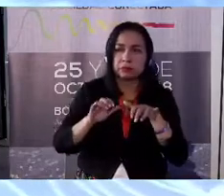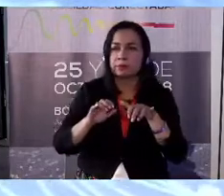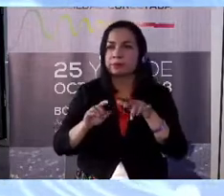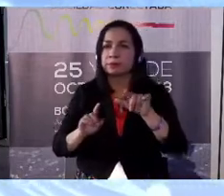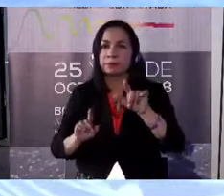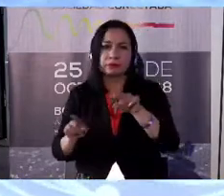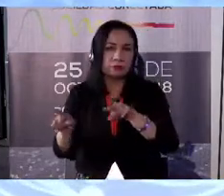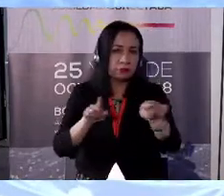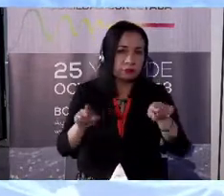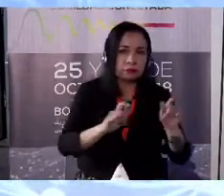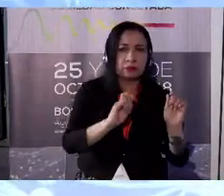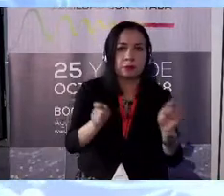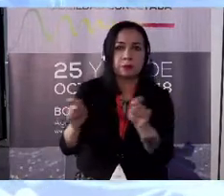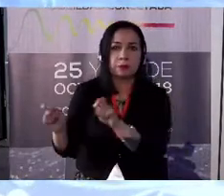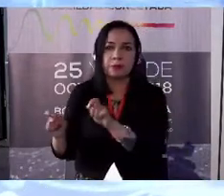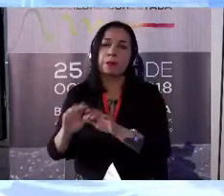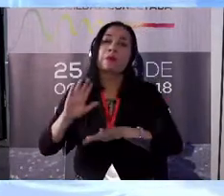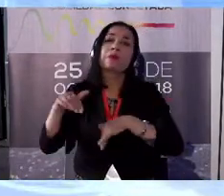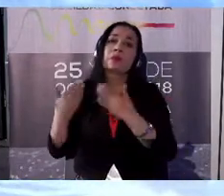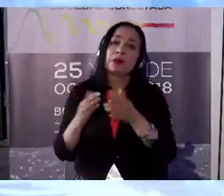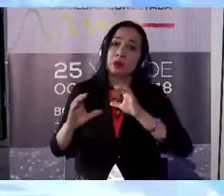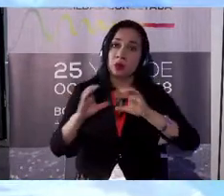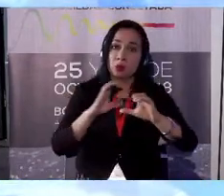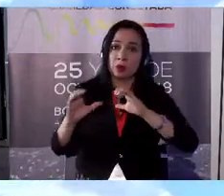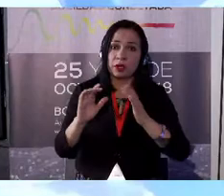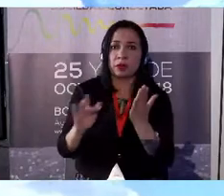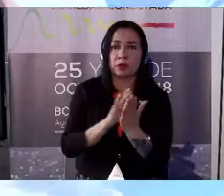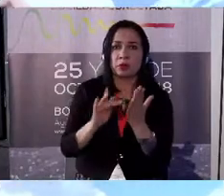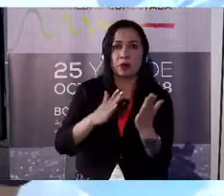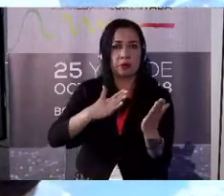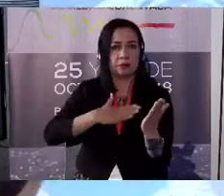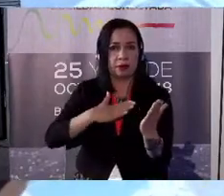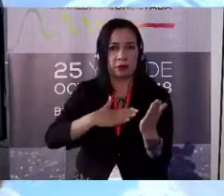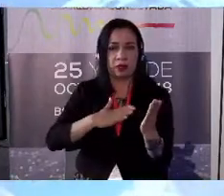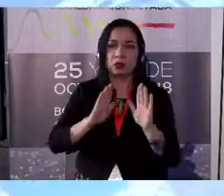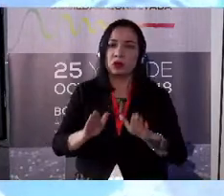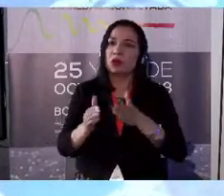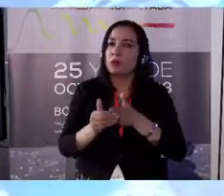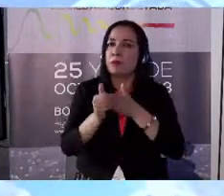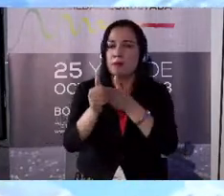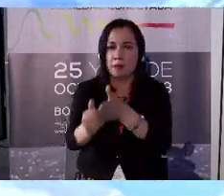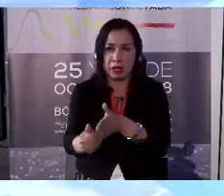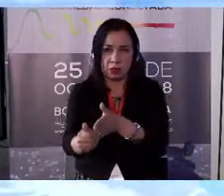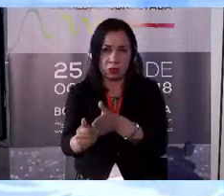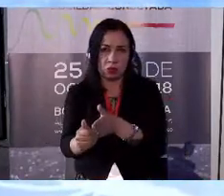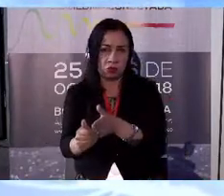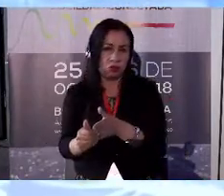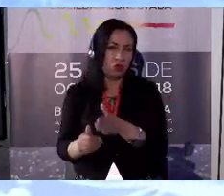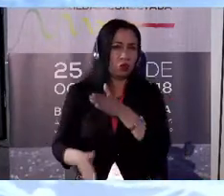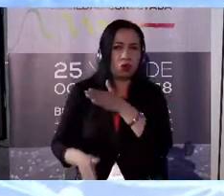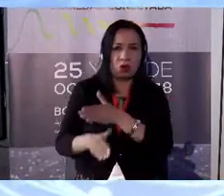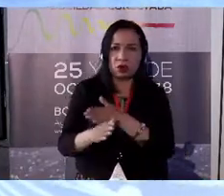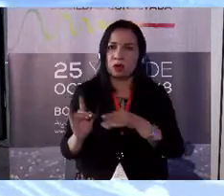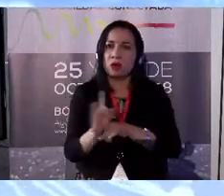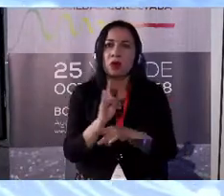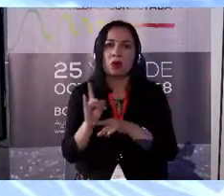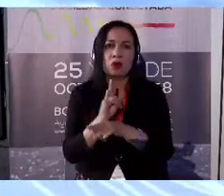las comunicaciones móviles personales, los métodos que se siguieron usando